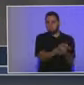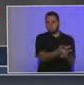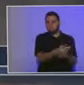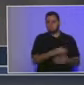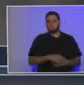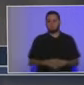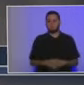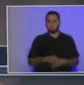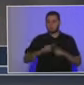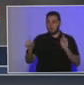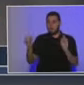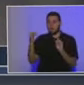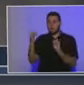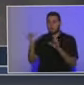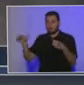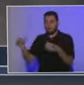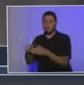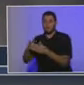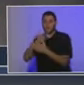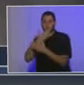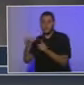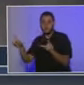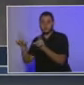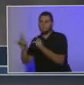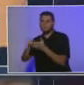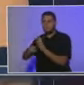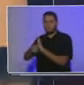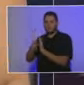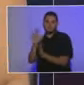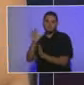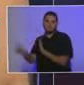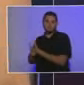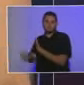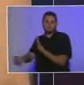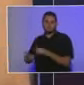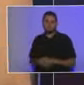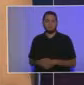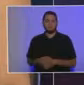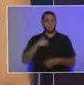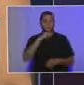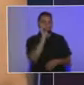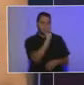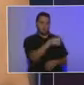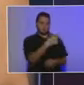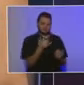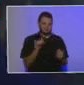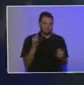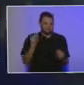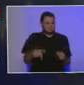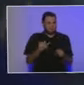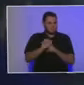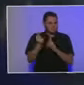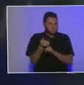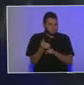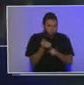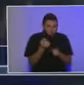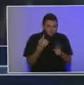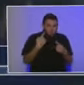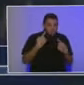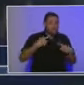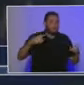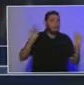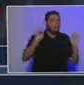una pelea clandestina, siempre lo ha sido y en eso pero no varió la ley. Pero me obliga a preguntarle, ¿creen que esto va para algún lado, este caso? Yo